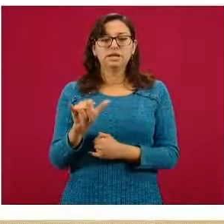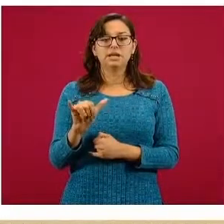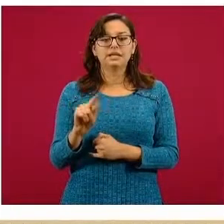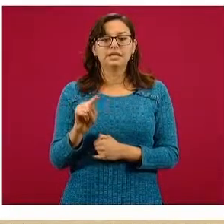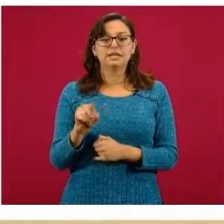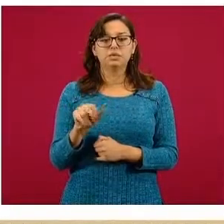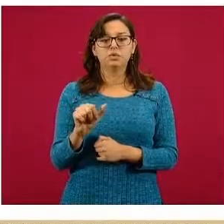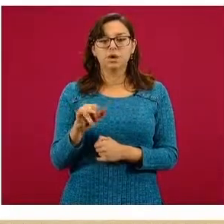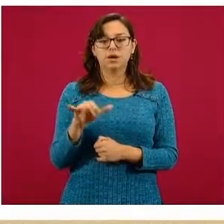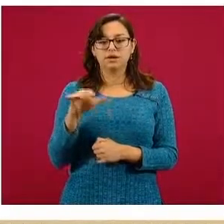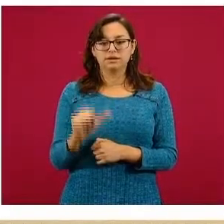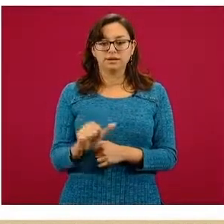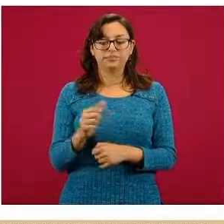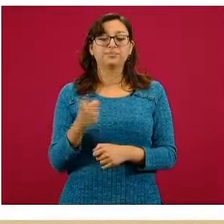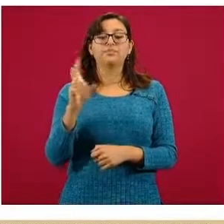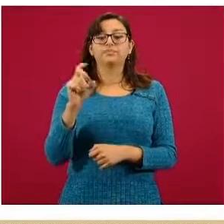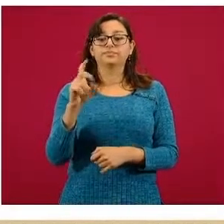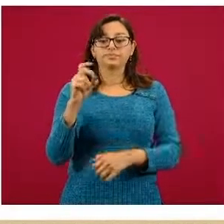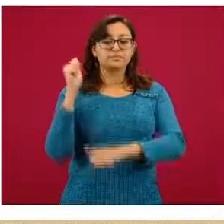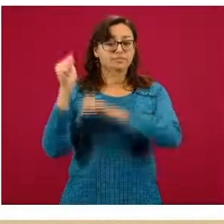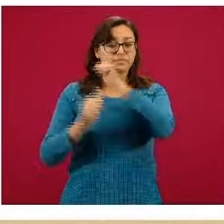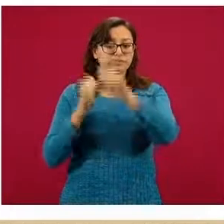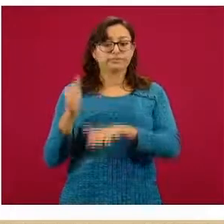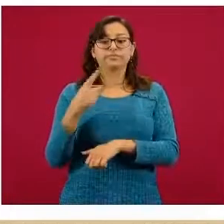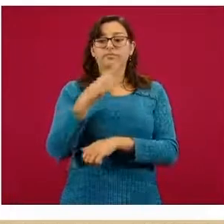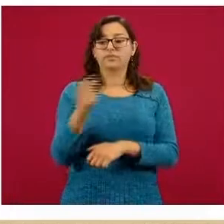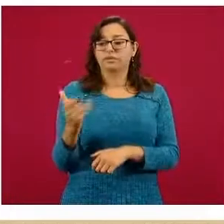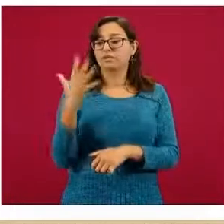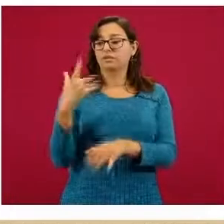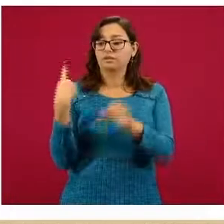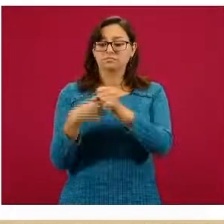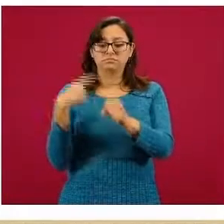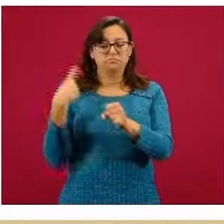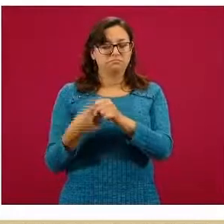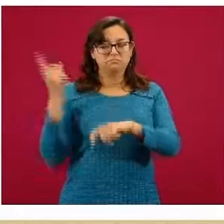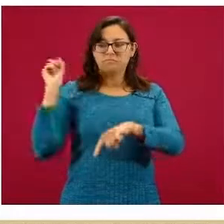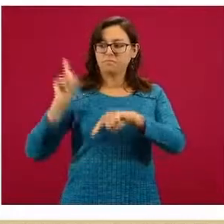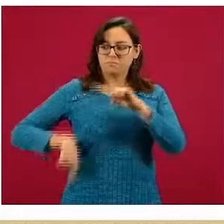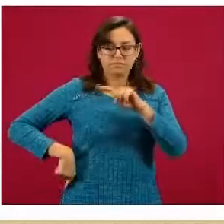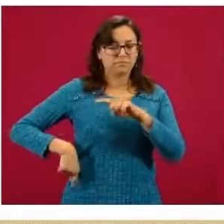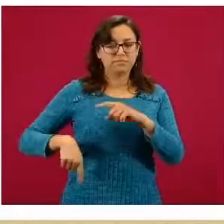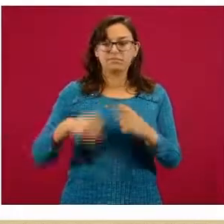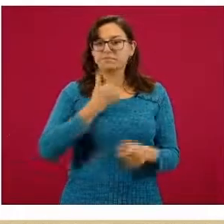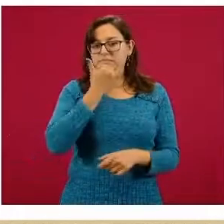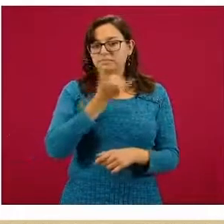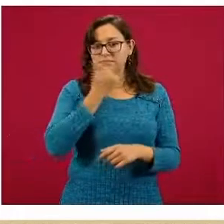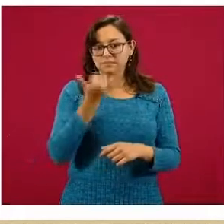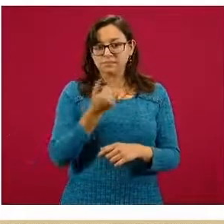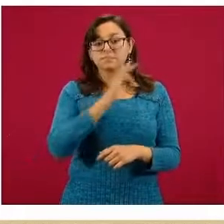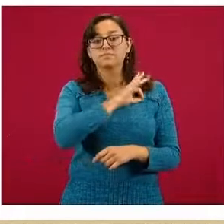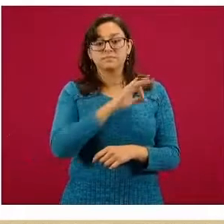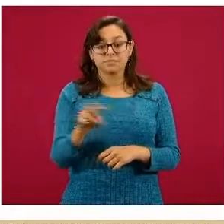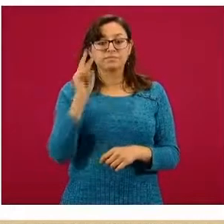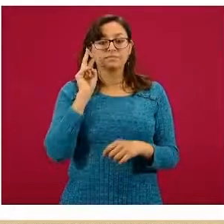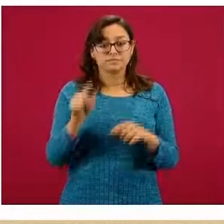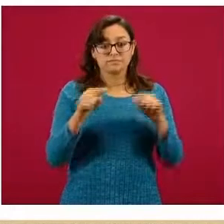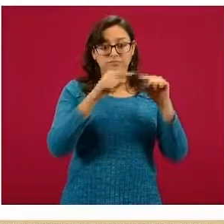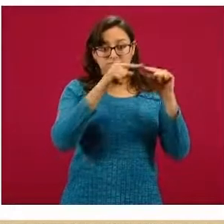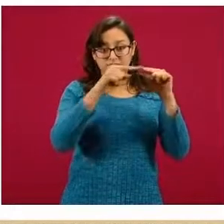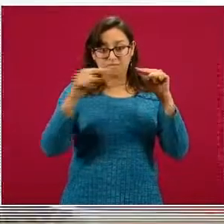en donde el 30 de abril excluyeron 105 casos y por eso tenemos una barra que va hasta menos